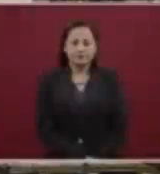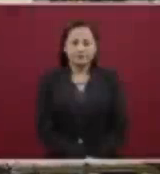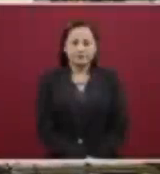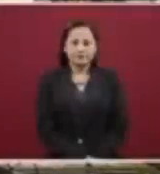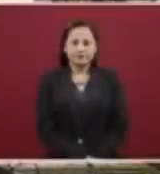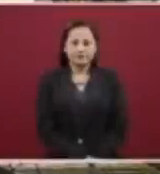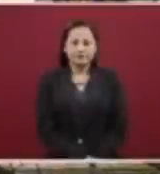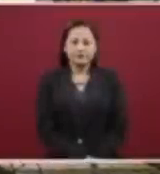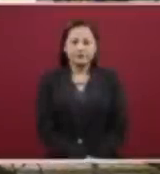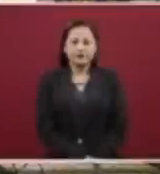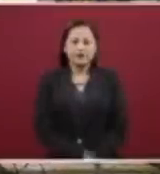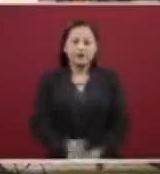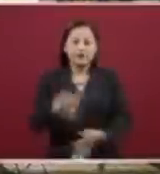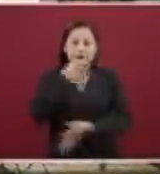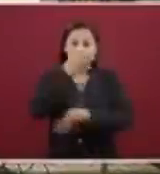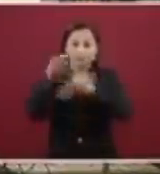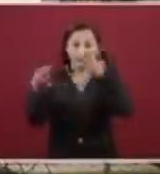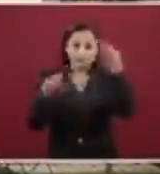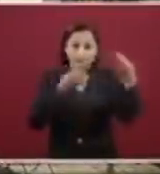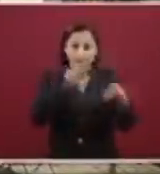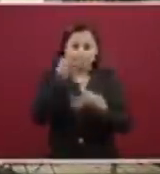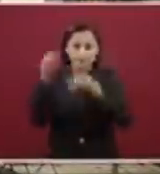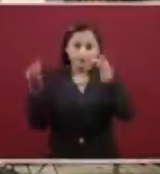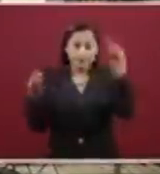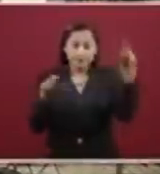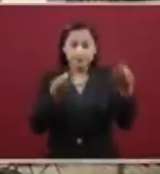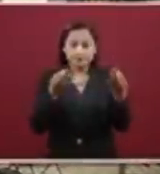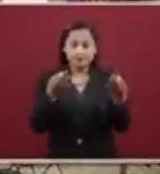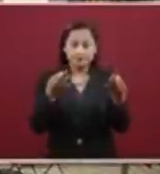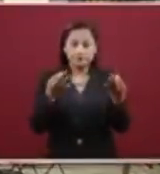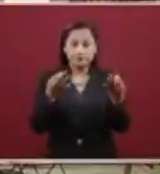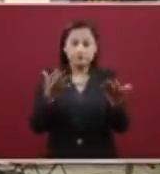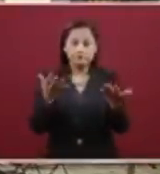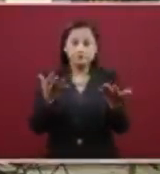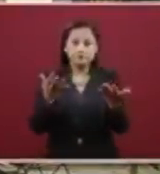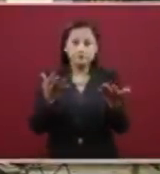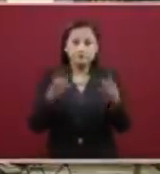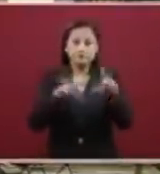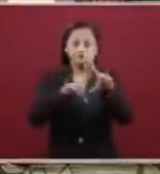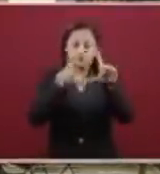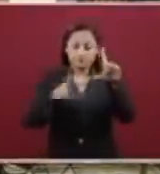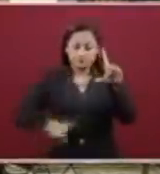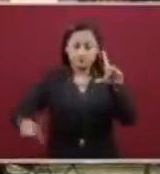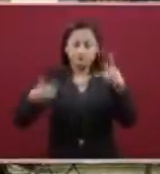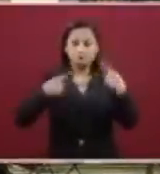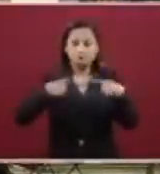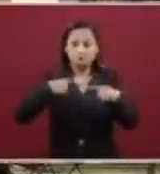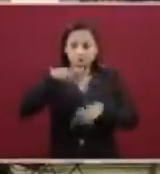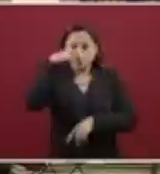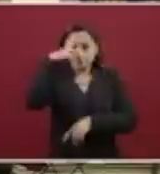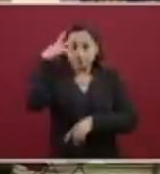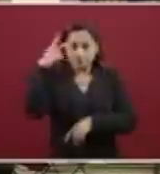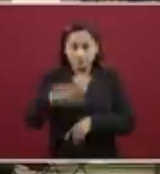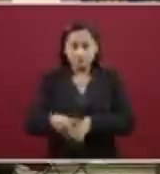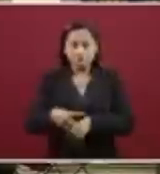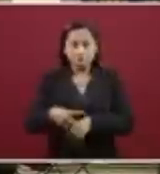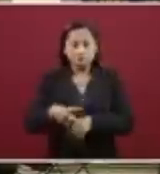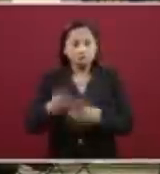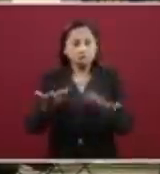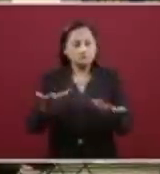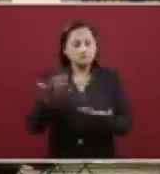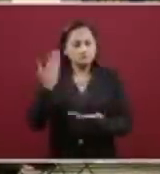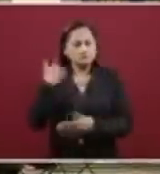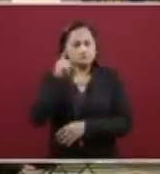informamos a todos los mexicanos como siempre